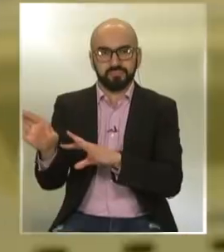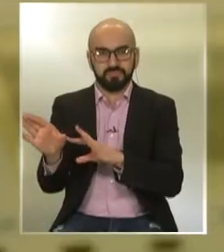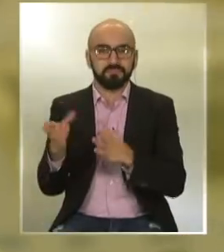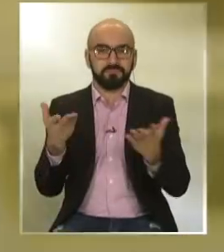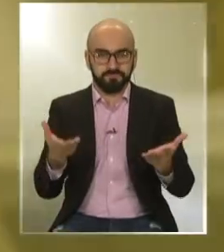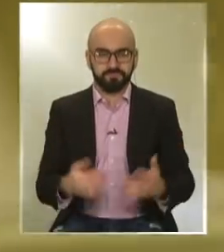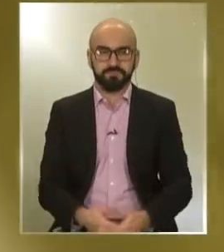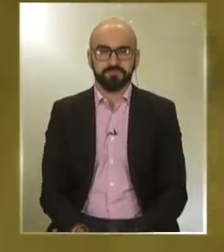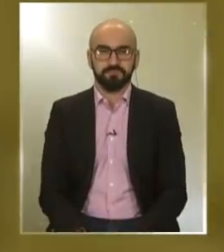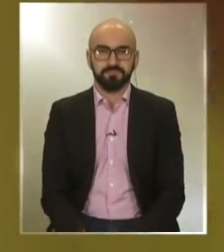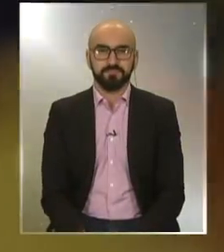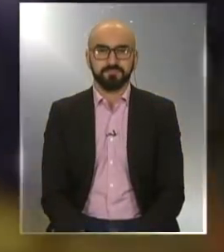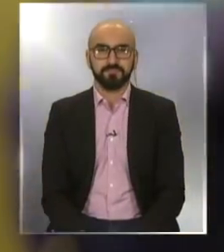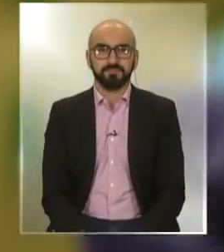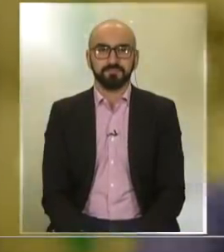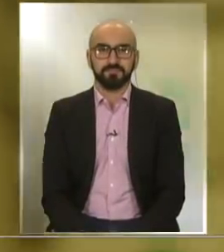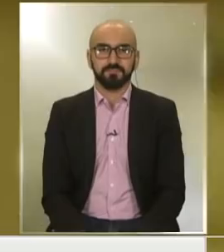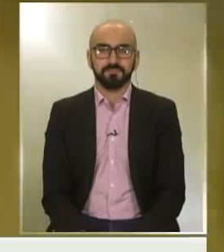realice.